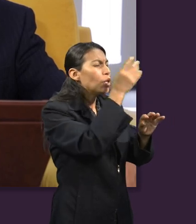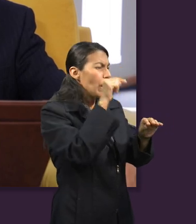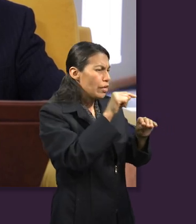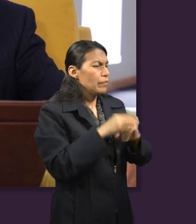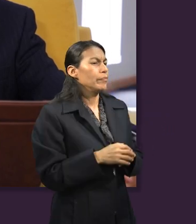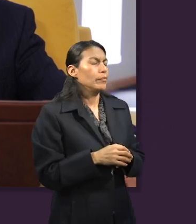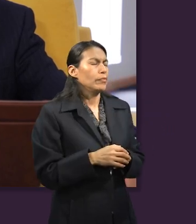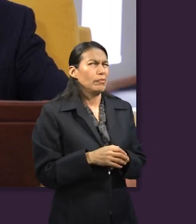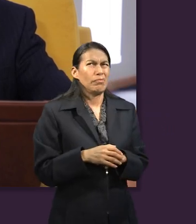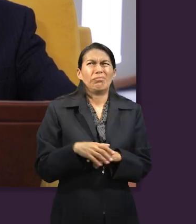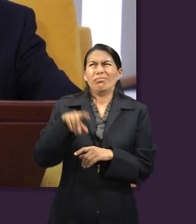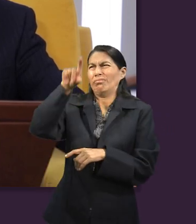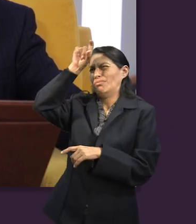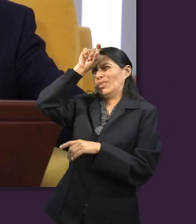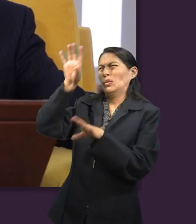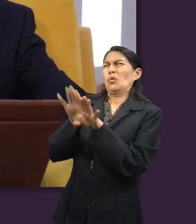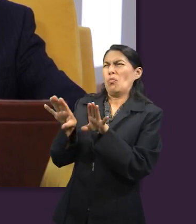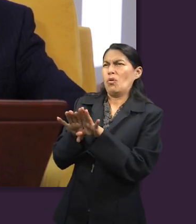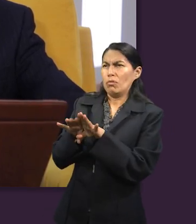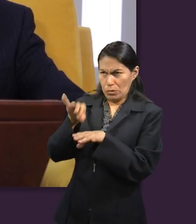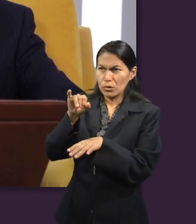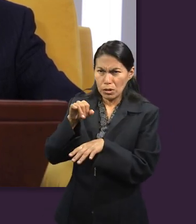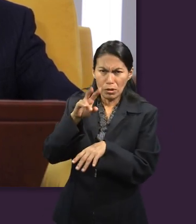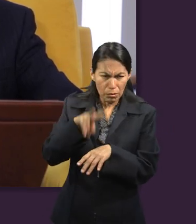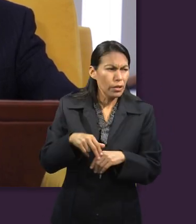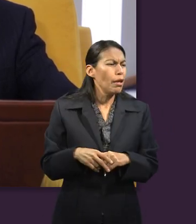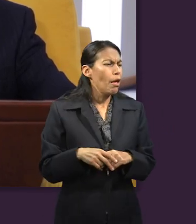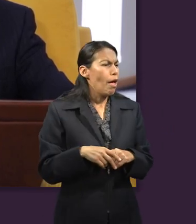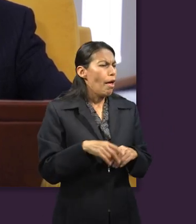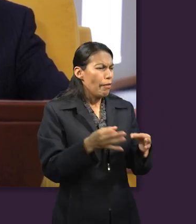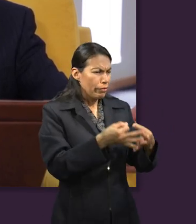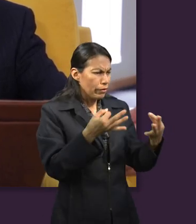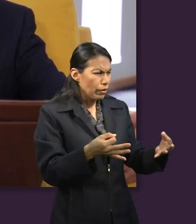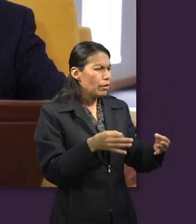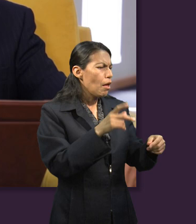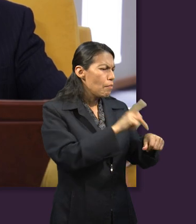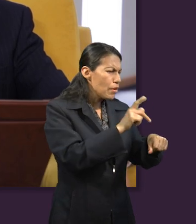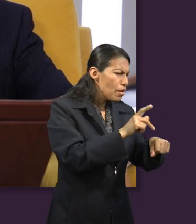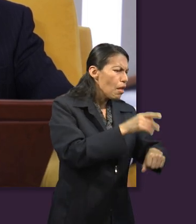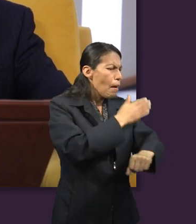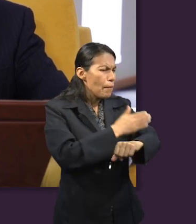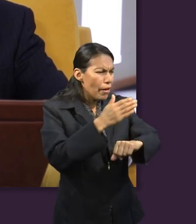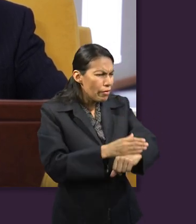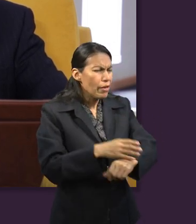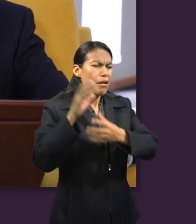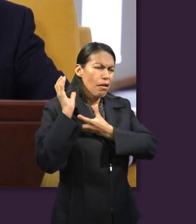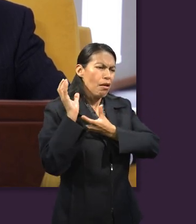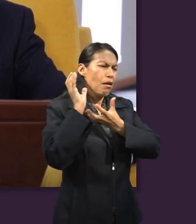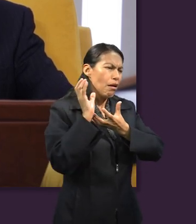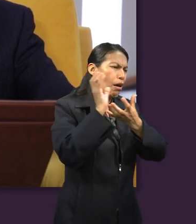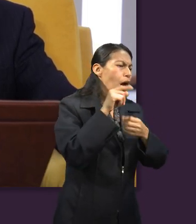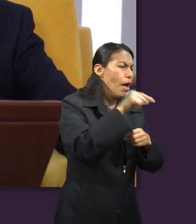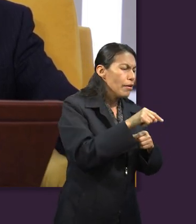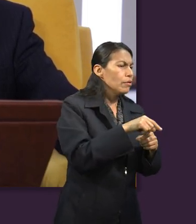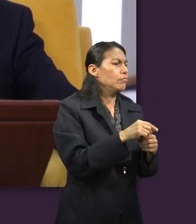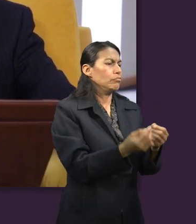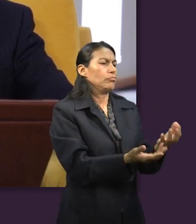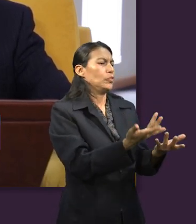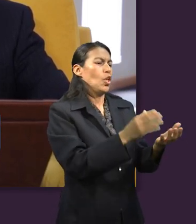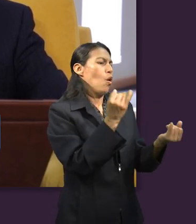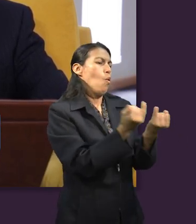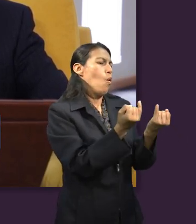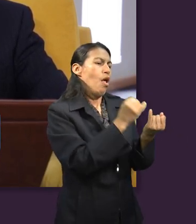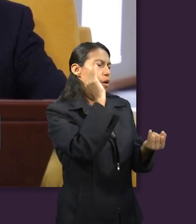cuchillo lleva leña lleva todo porque lo va a sacrificar para mí ahora imagínate cuánta confianza debió haber